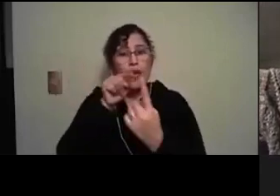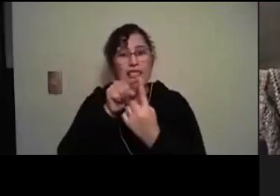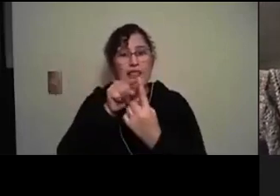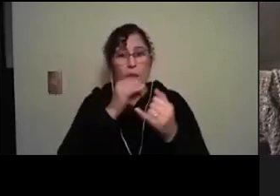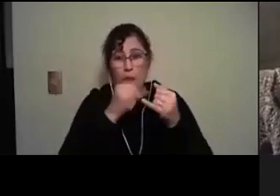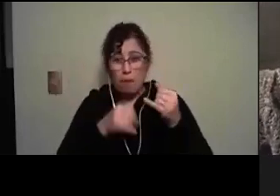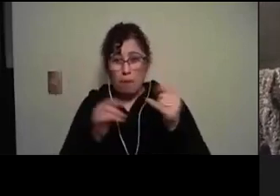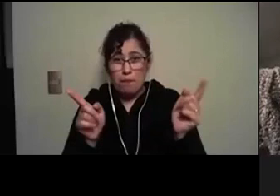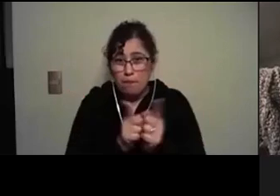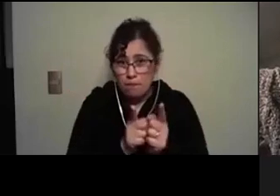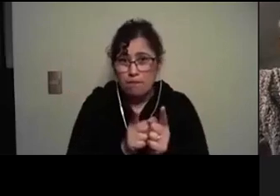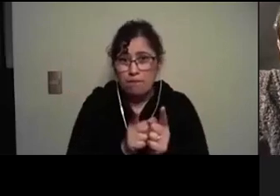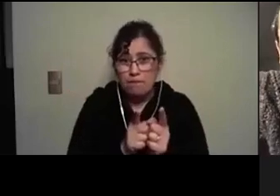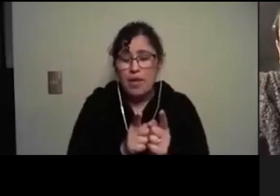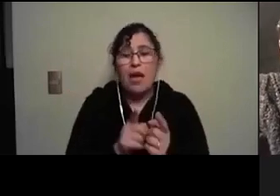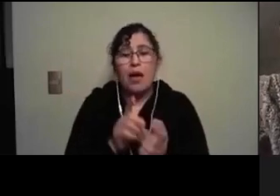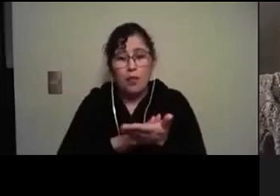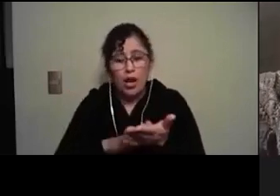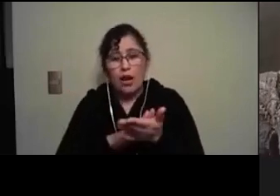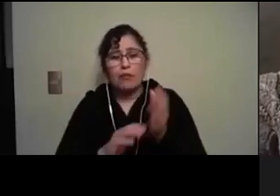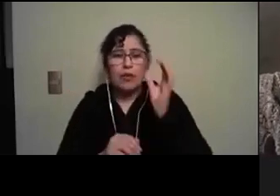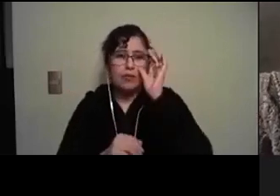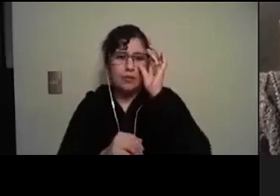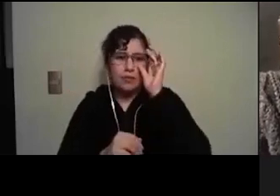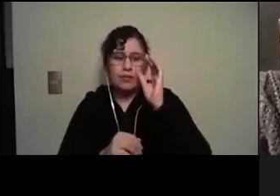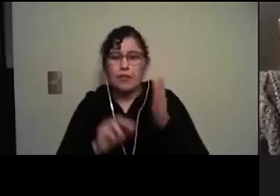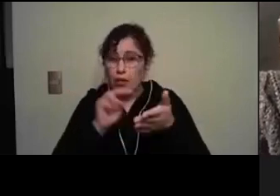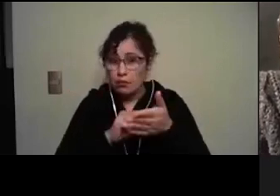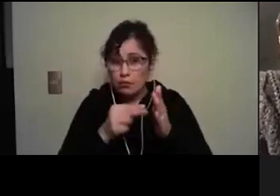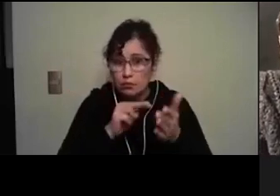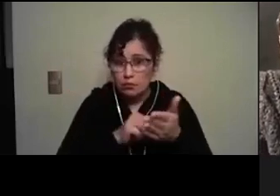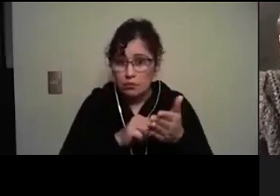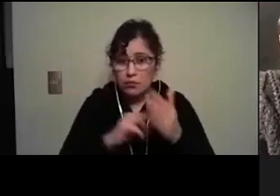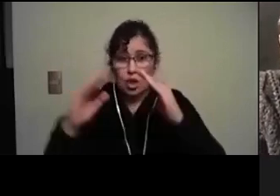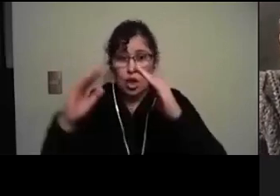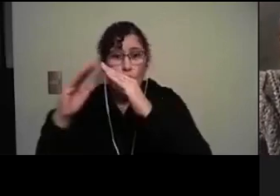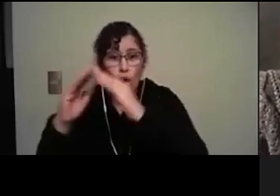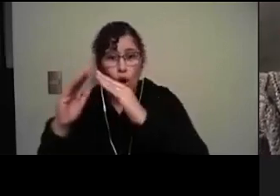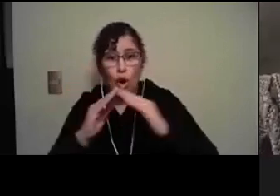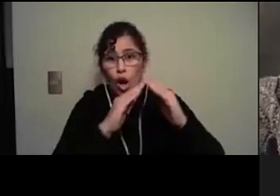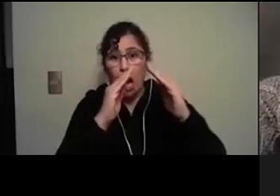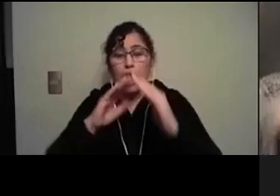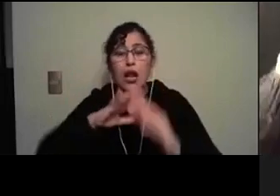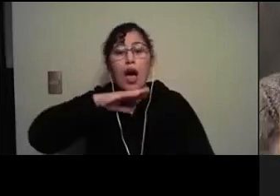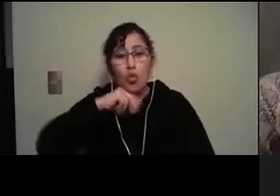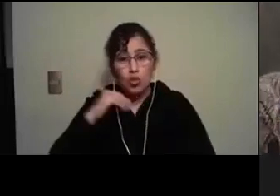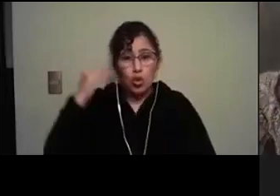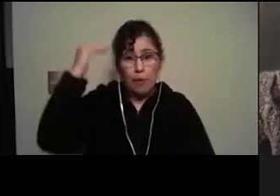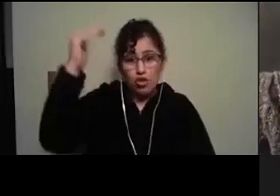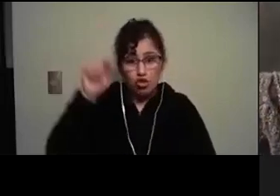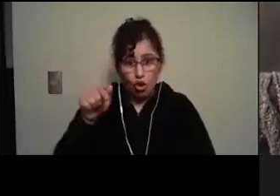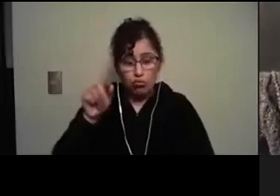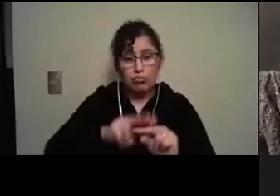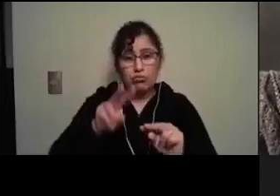a corto plazo es, por ejemplo, podría ser solucionar el tema de los hogares y residencias para adultos mayores, y algo a